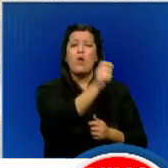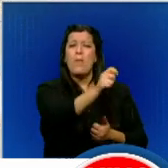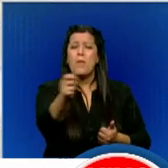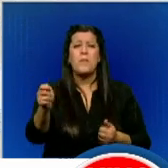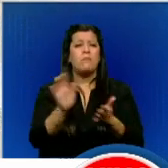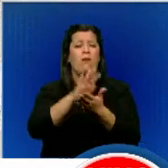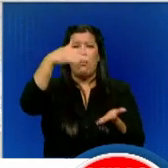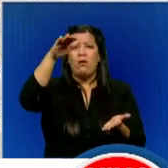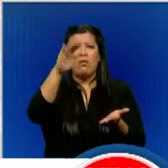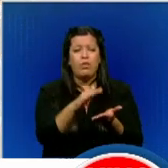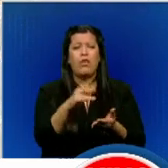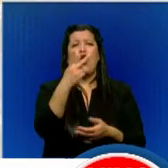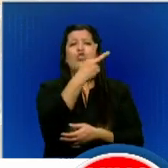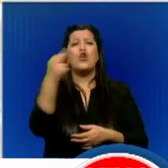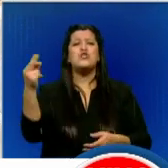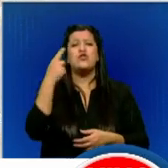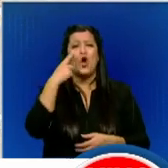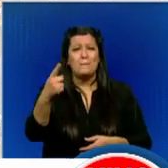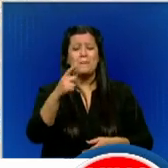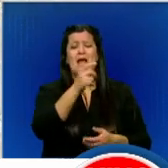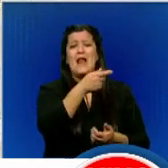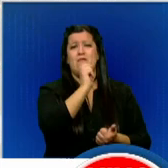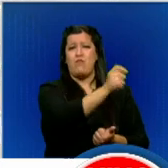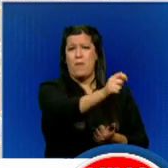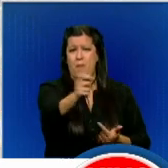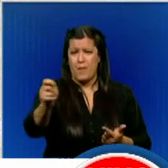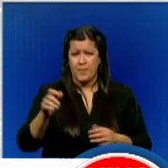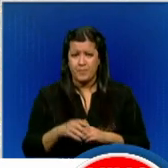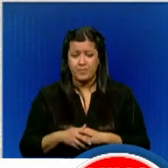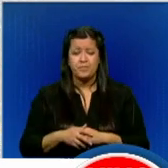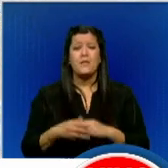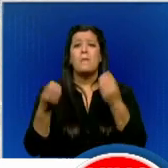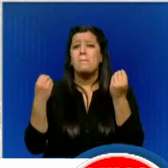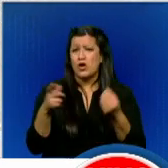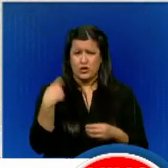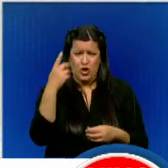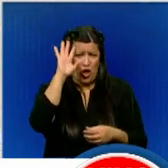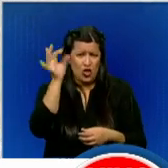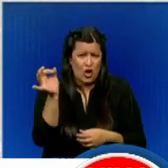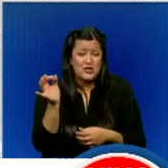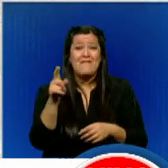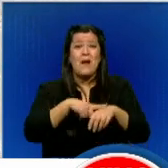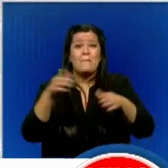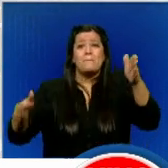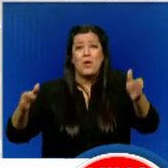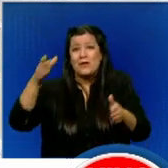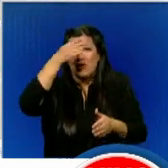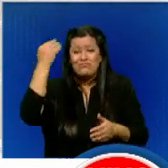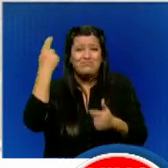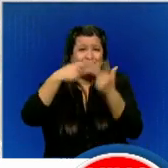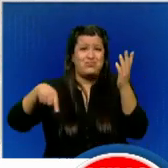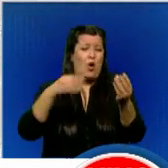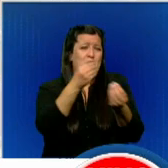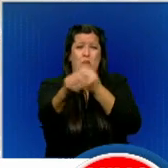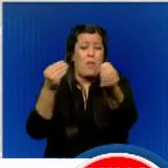desviado a 200 mil puestos 200 mil planes sociales porque como todos saben durante ese gobierno se generaron millones de puestos de